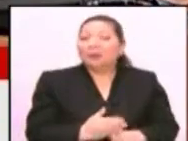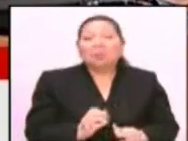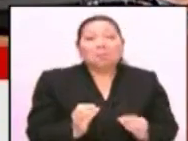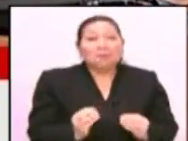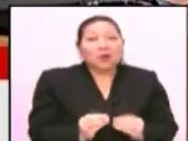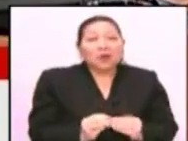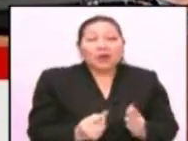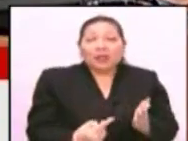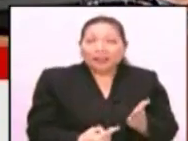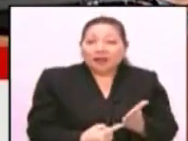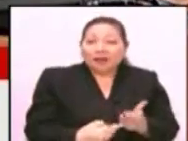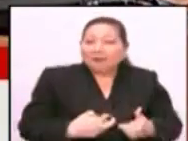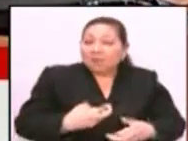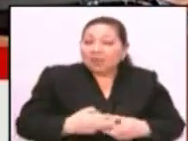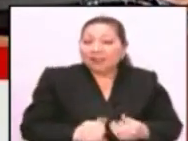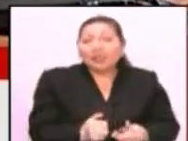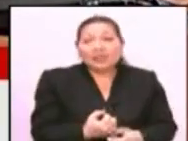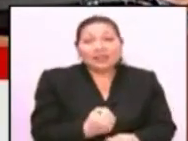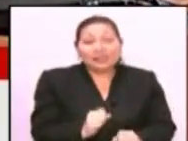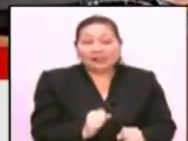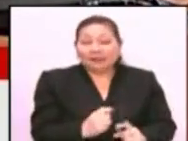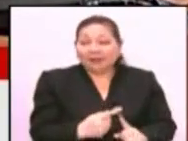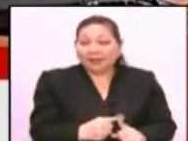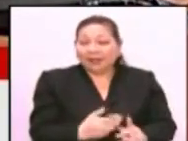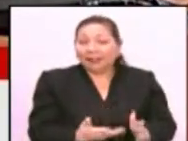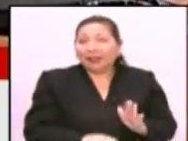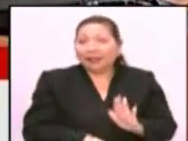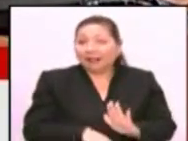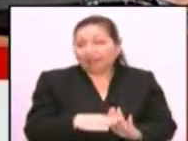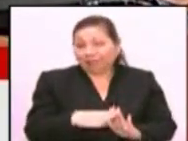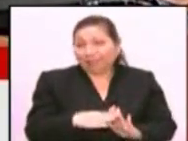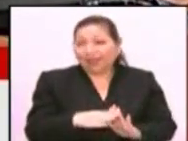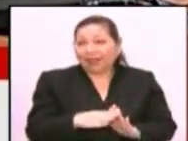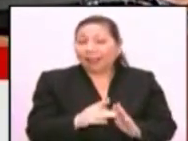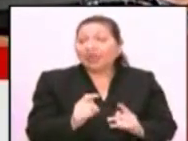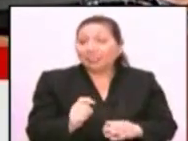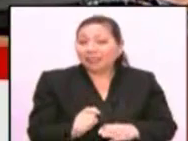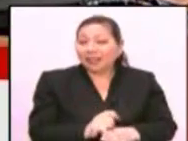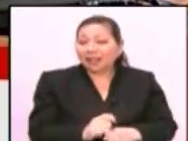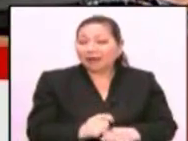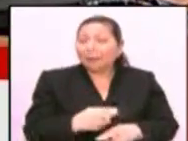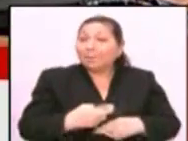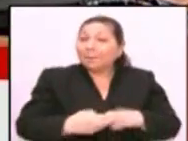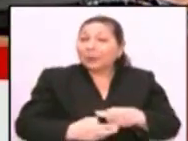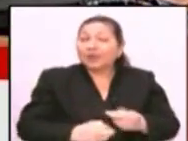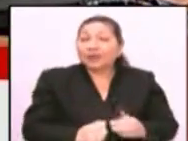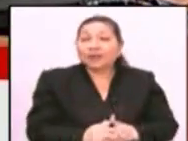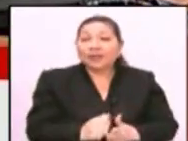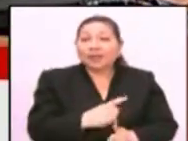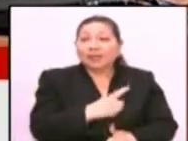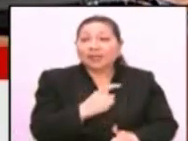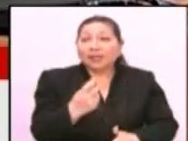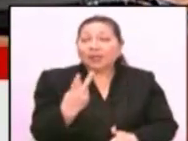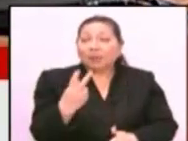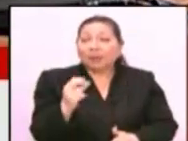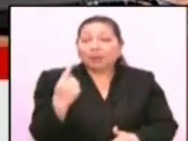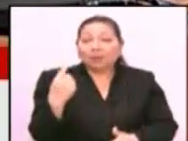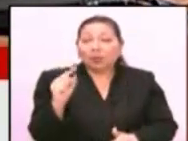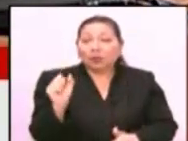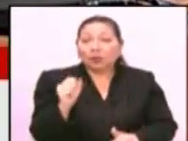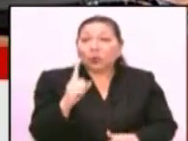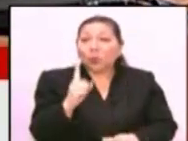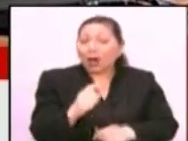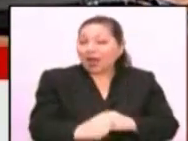poco técnica y poco productiva, salvo excepciones de grandes talleres, producen 120 millones de